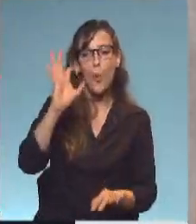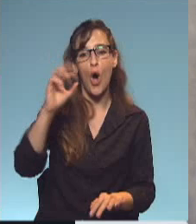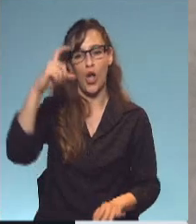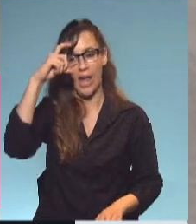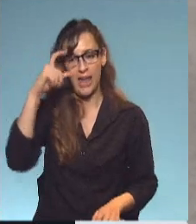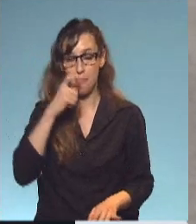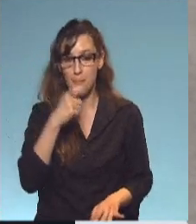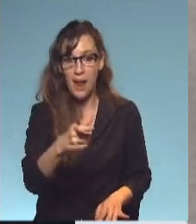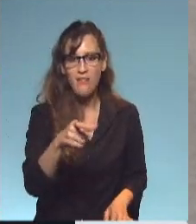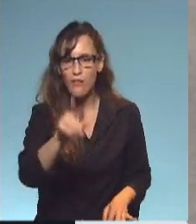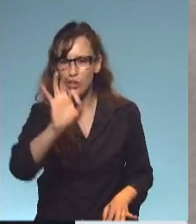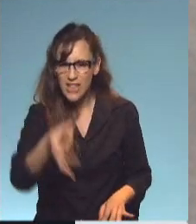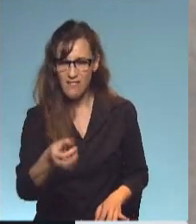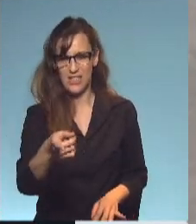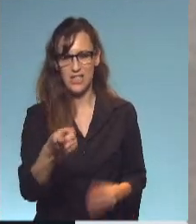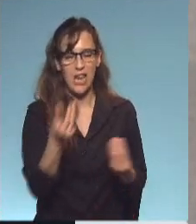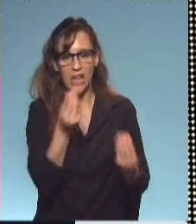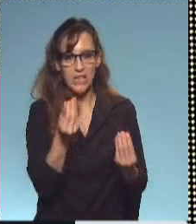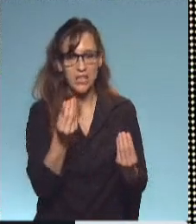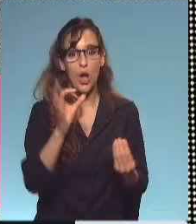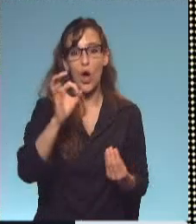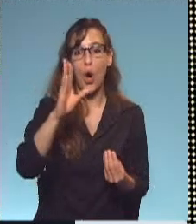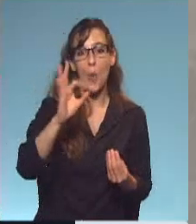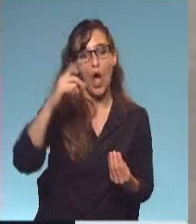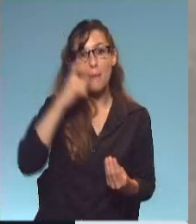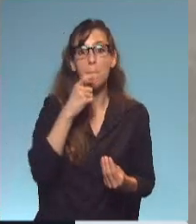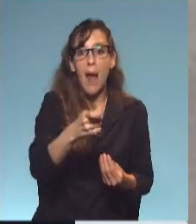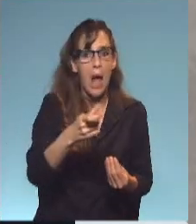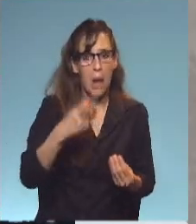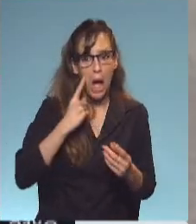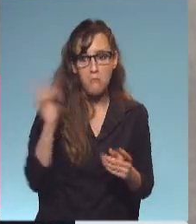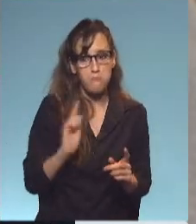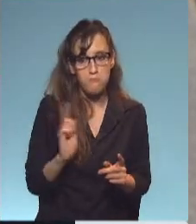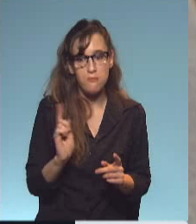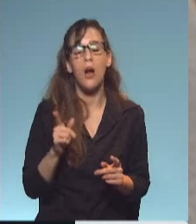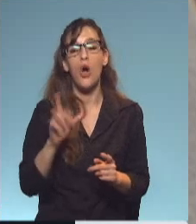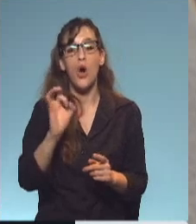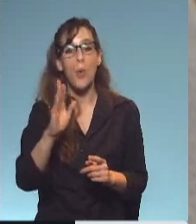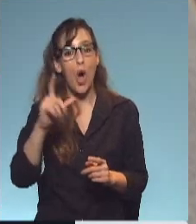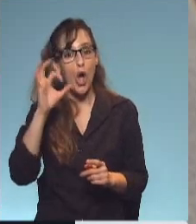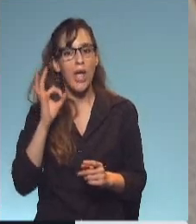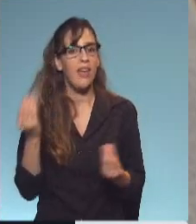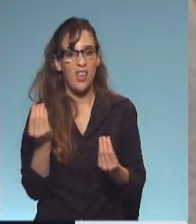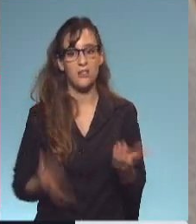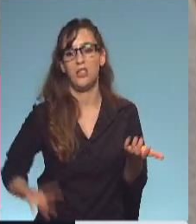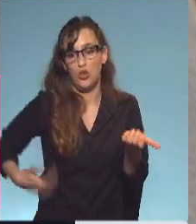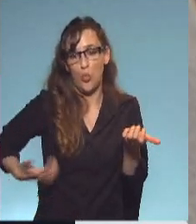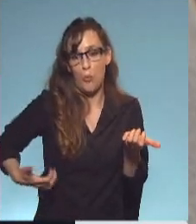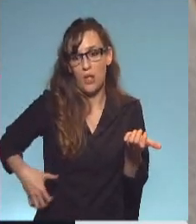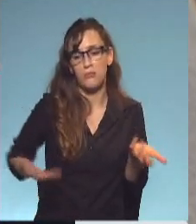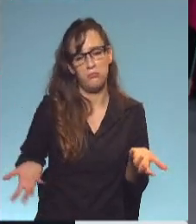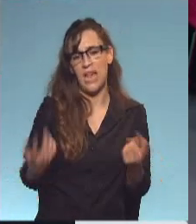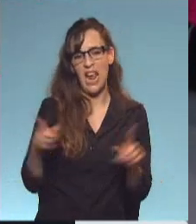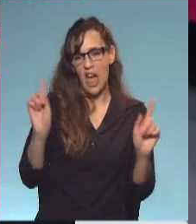despelote. El oboe, vos sabés, vos ni sabías lo que era el oboe. El oboe, yo ni sabía. Yo te digo el oboe, no, para, digo, porque el oboe es un, sí, instrumento, claro, que es largo, sí, es